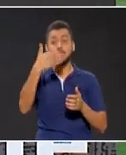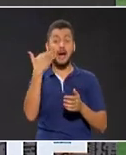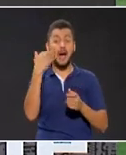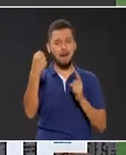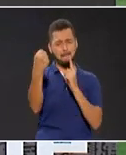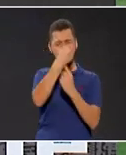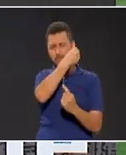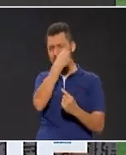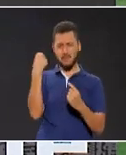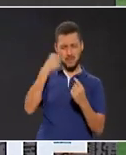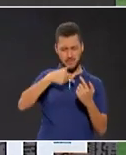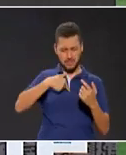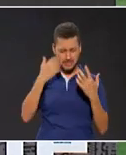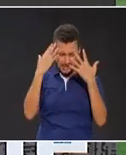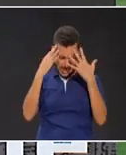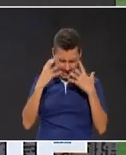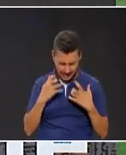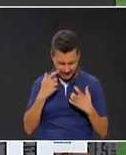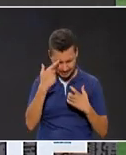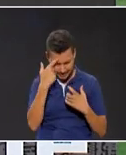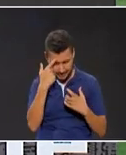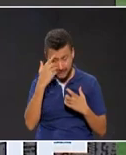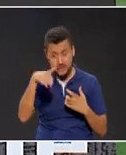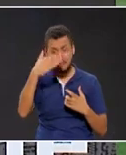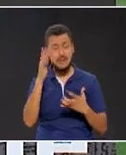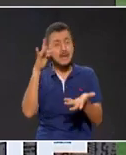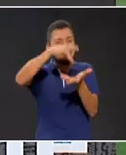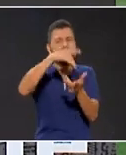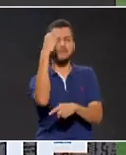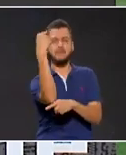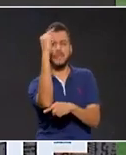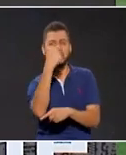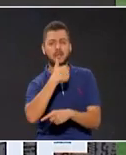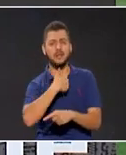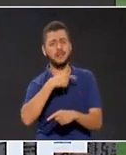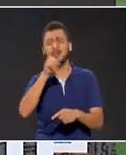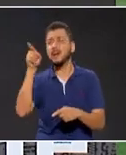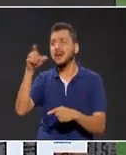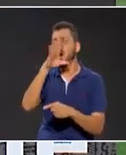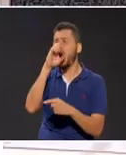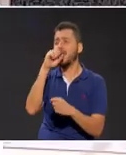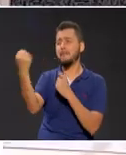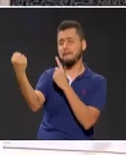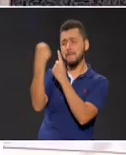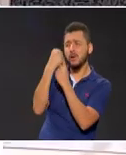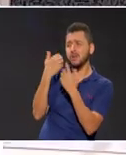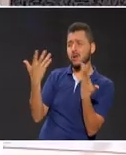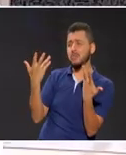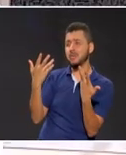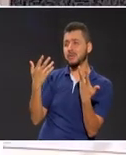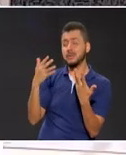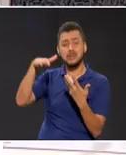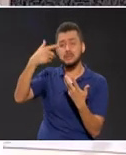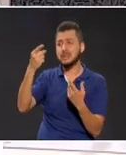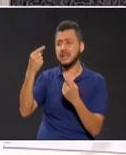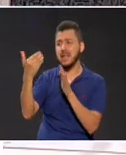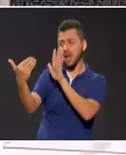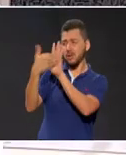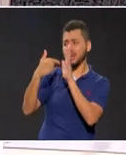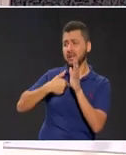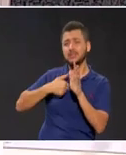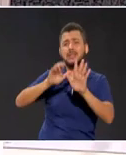ellas mismas siguen en ese círculo. ¿Qué le dice usted como mujer a esas mujeres? Es que se necesita no solamente formar a las